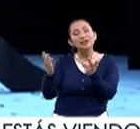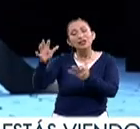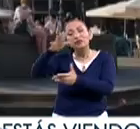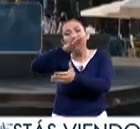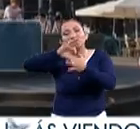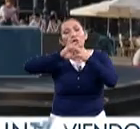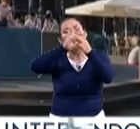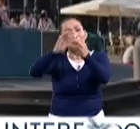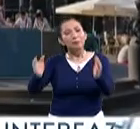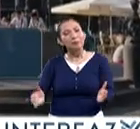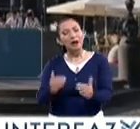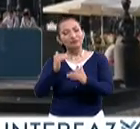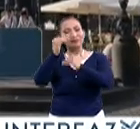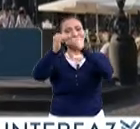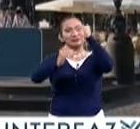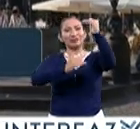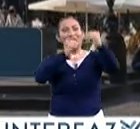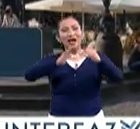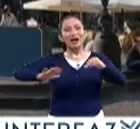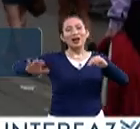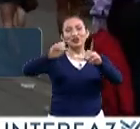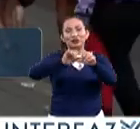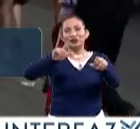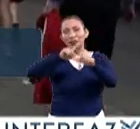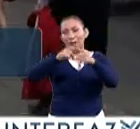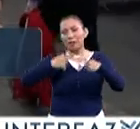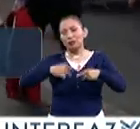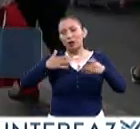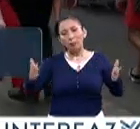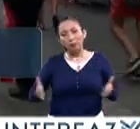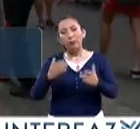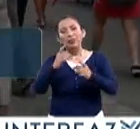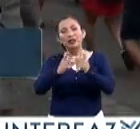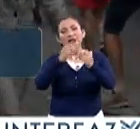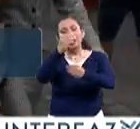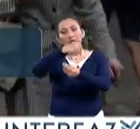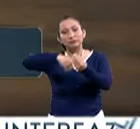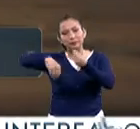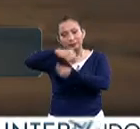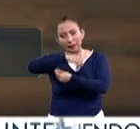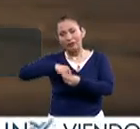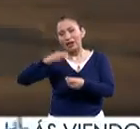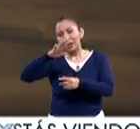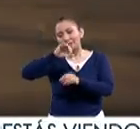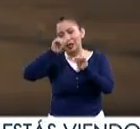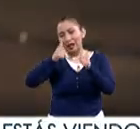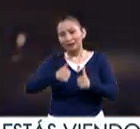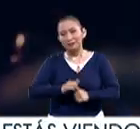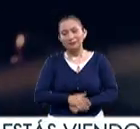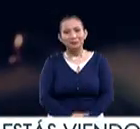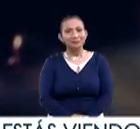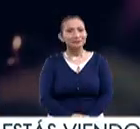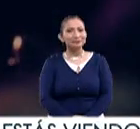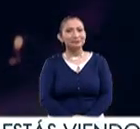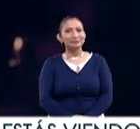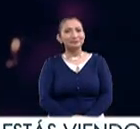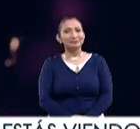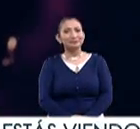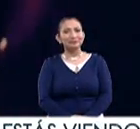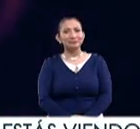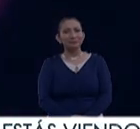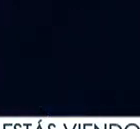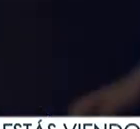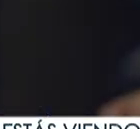una unión para impulsar el crecimiento de las sociedades y promover el desarrollo sostenible de las artes.